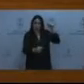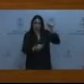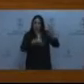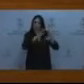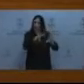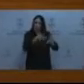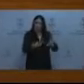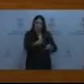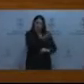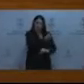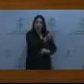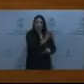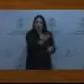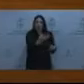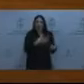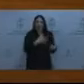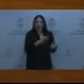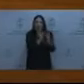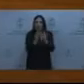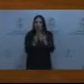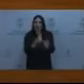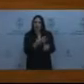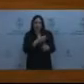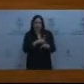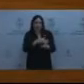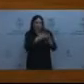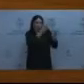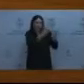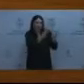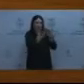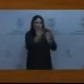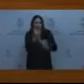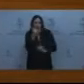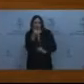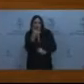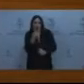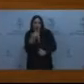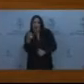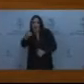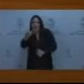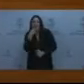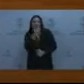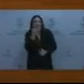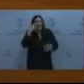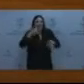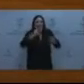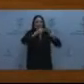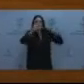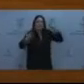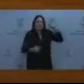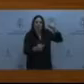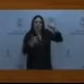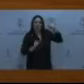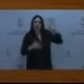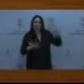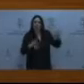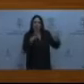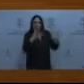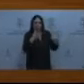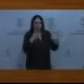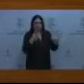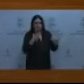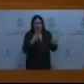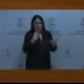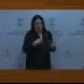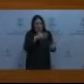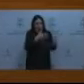o le facilito el contacto de estos sindicatos para que se ponga en contacto con ellos y le indiquen cuáles son las reales diferencias salariales, porque distan muchísimo de lo que usted